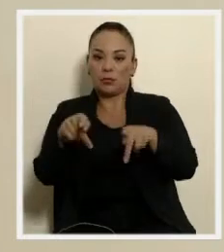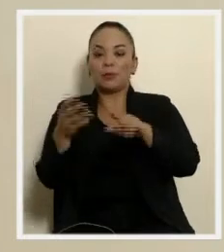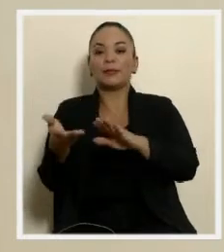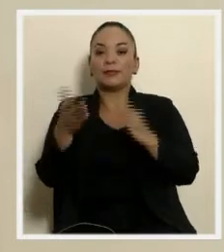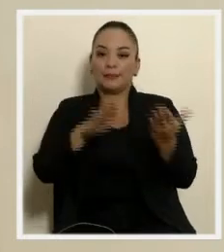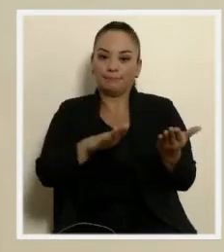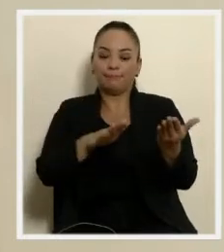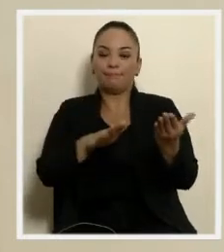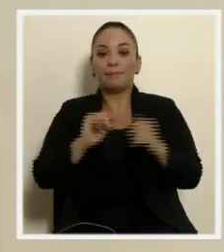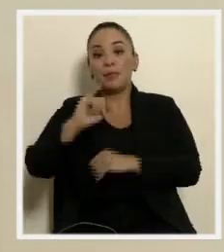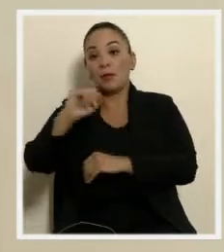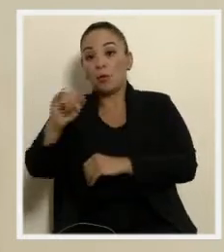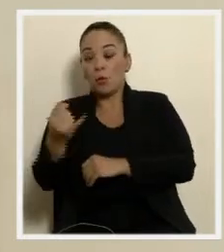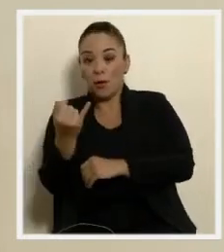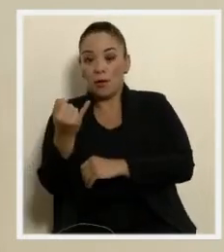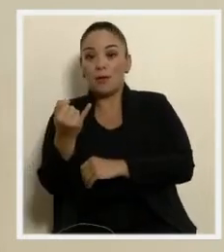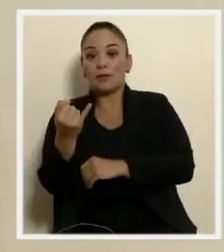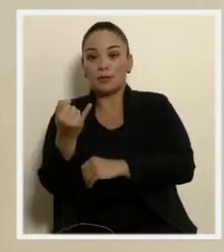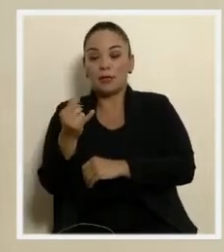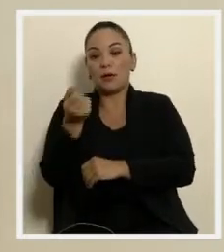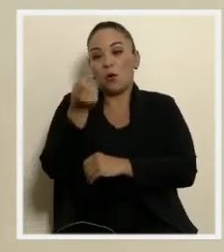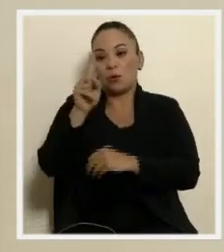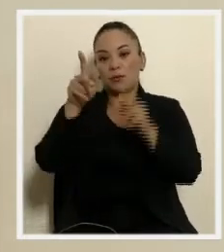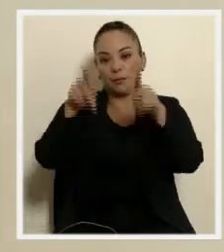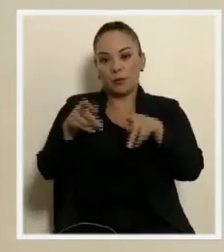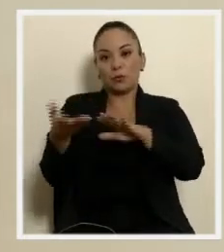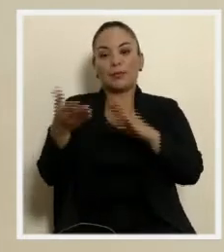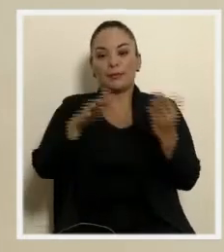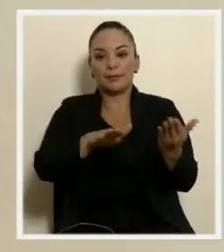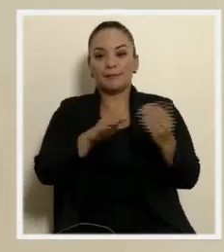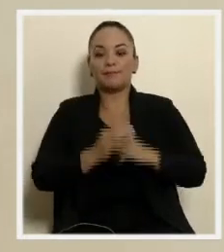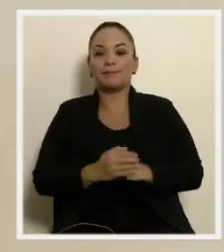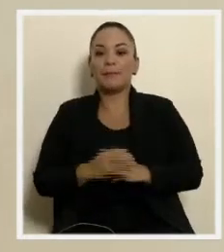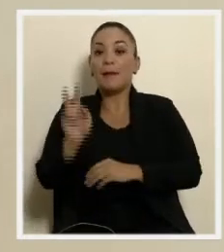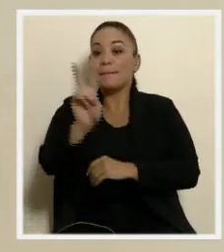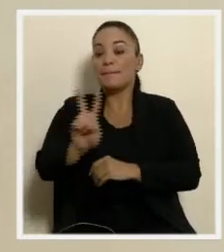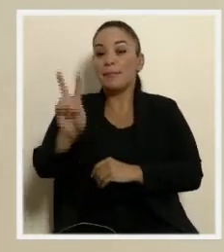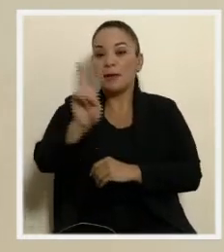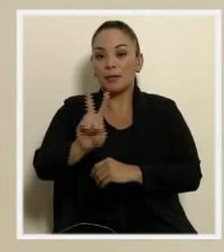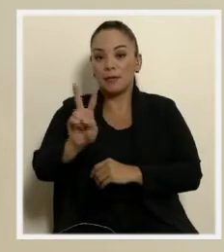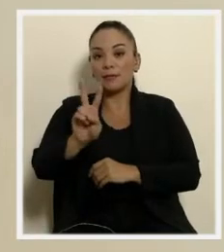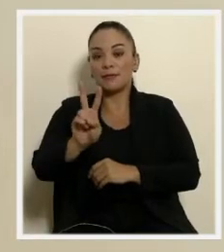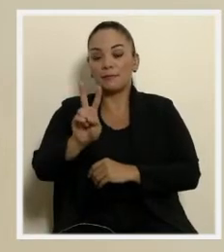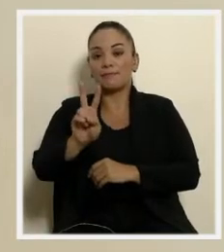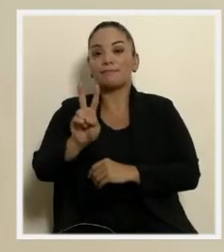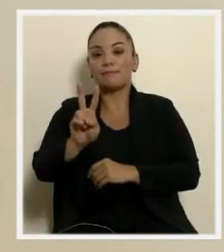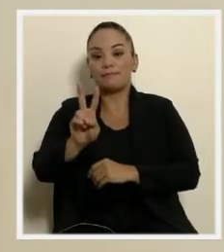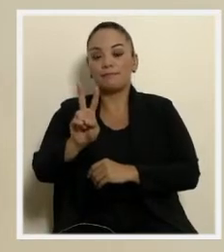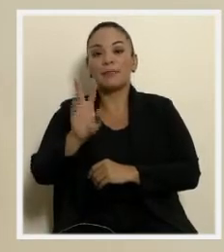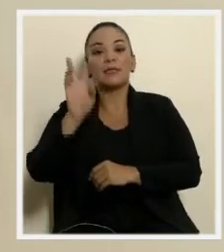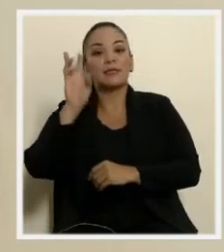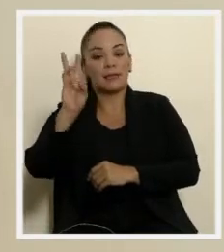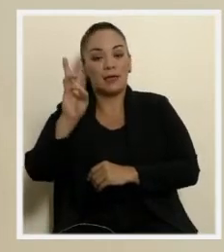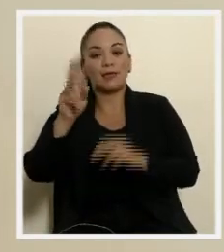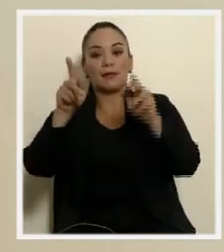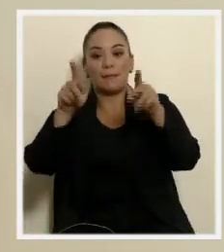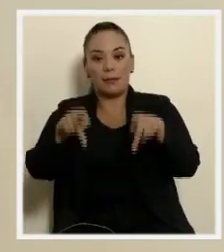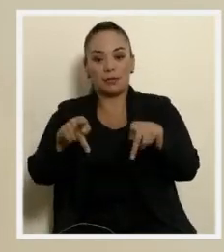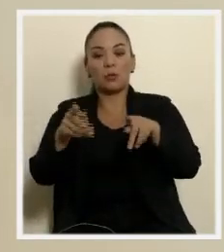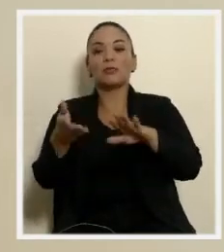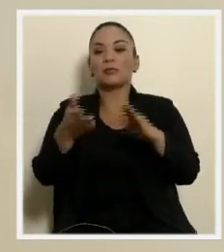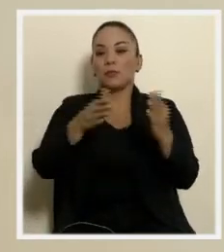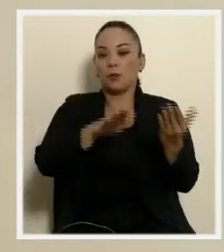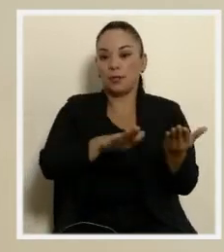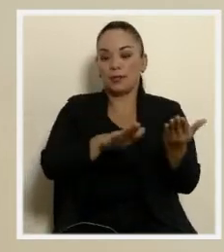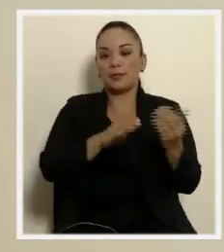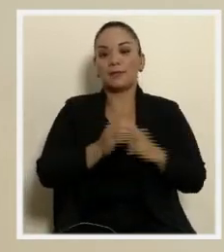decesos, el jueves se contabilizan 11, el viernes llegamos a un total de 6